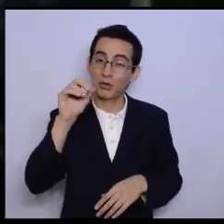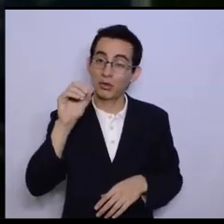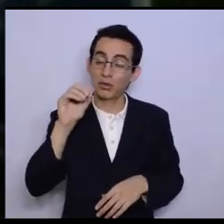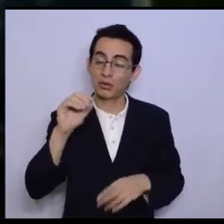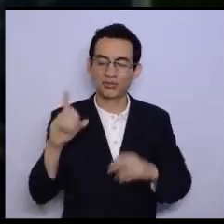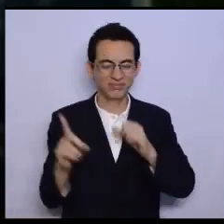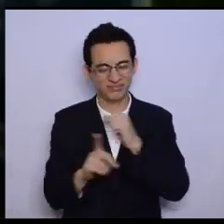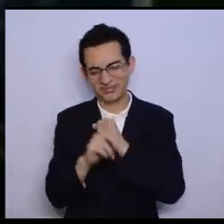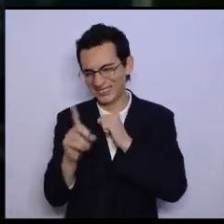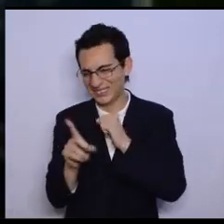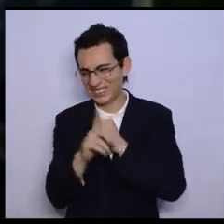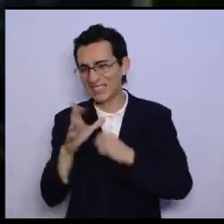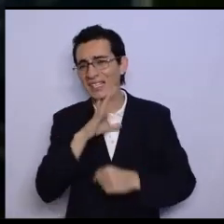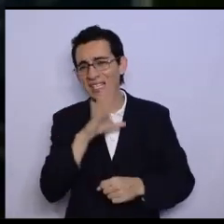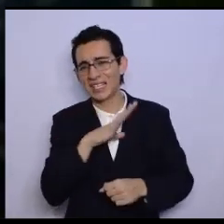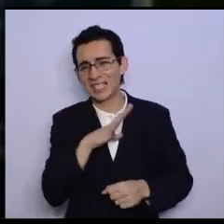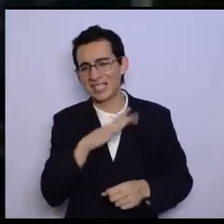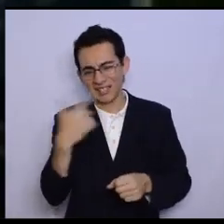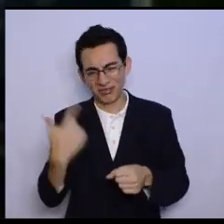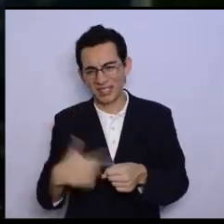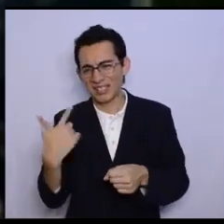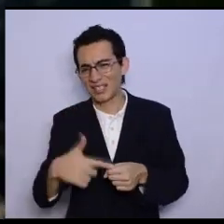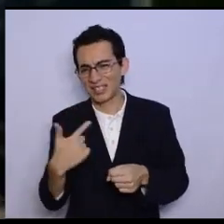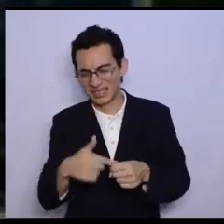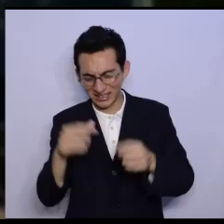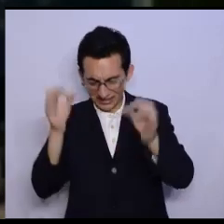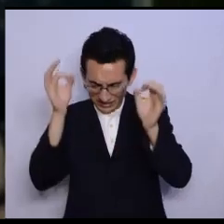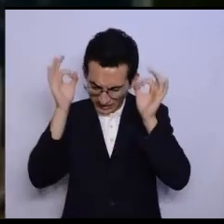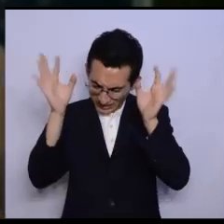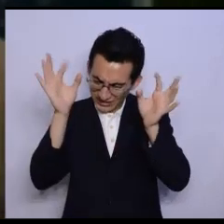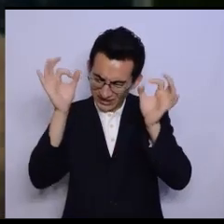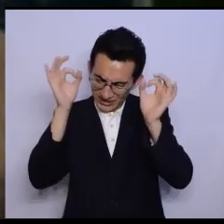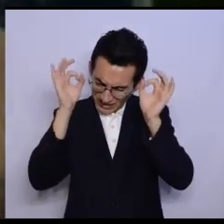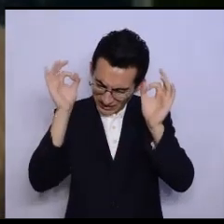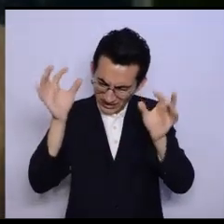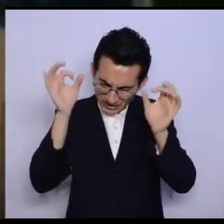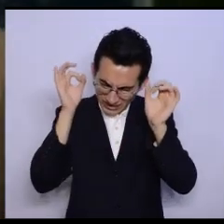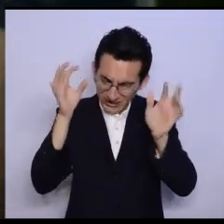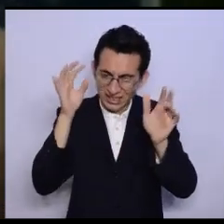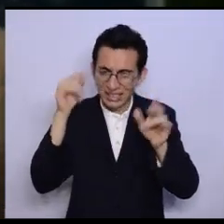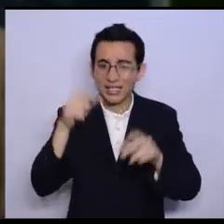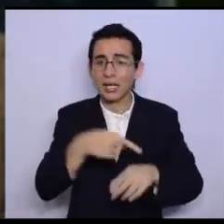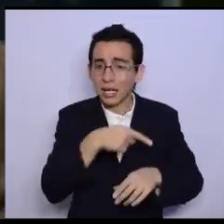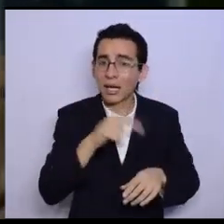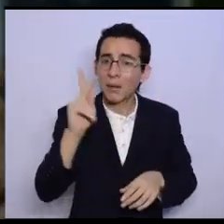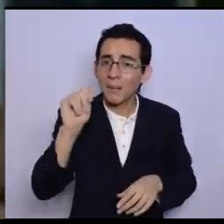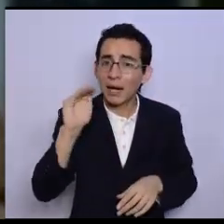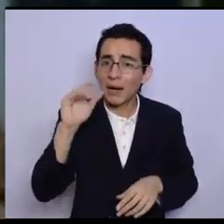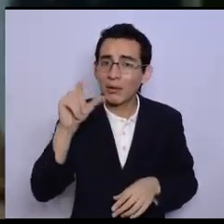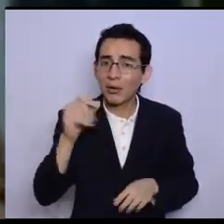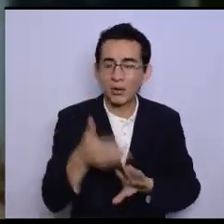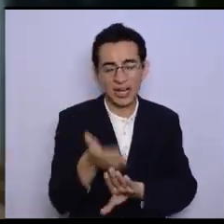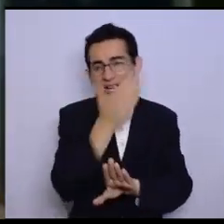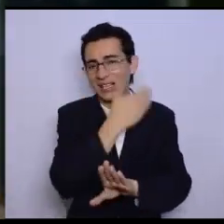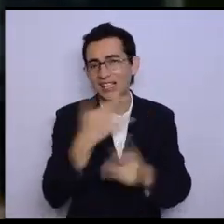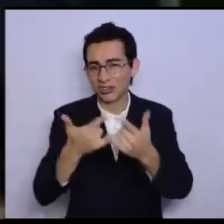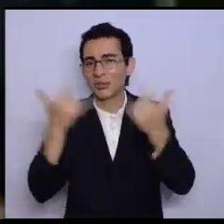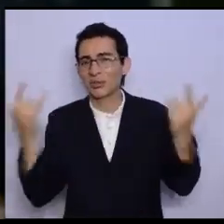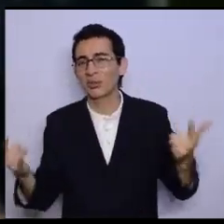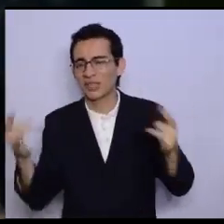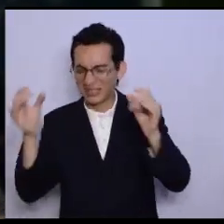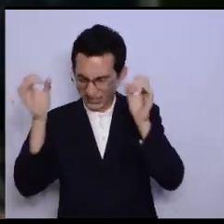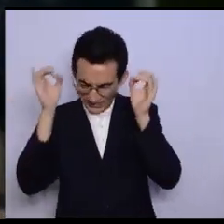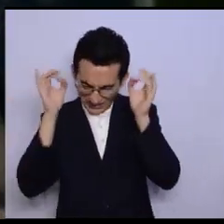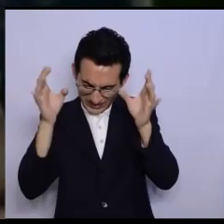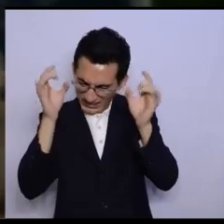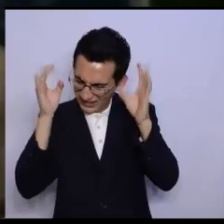dolores de cabeza tipo migraña, que lo postraban, lo tumbaban. Eso era lo que decían